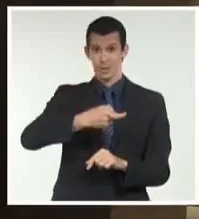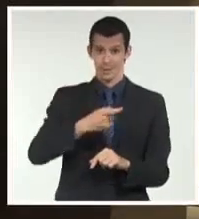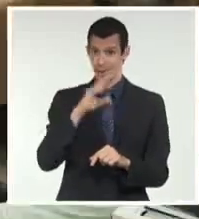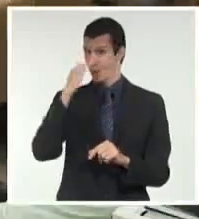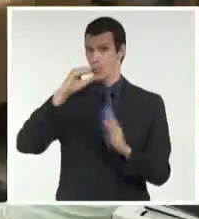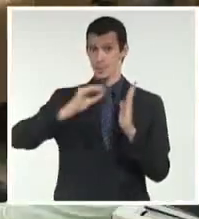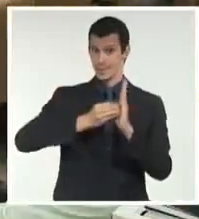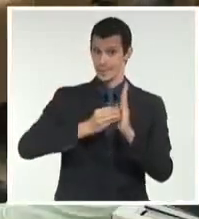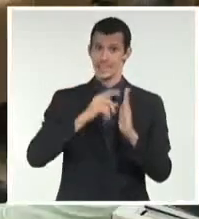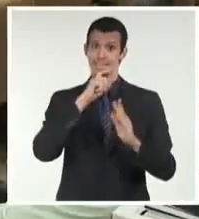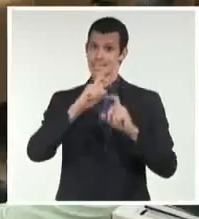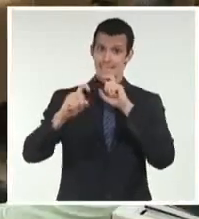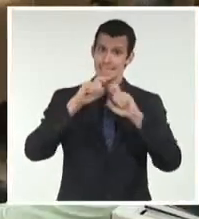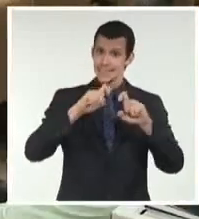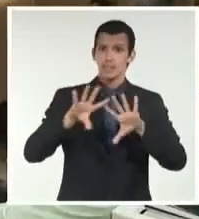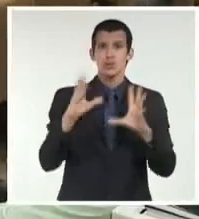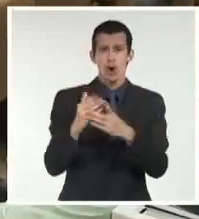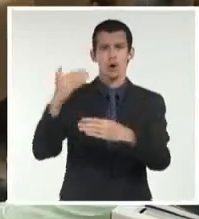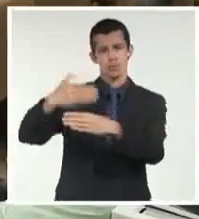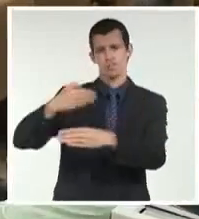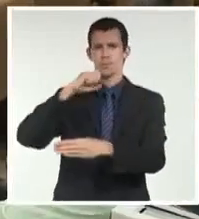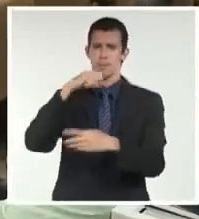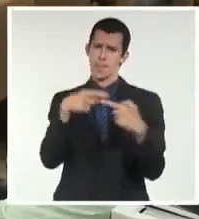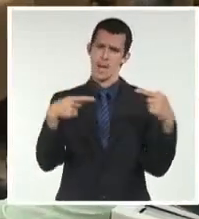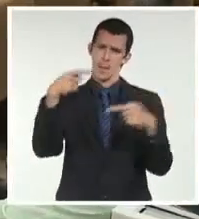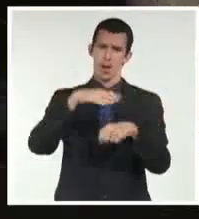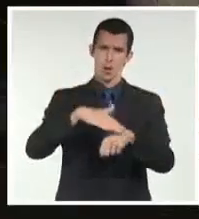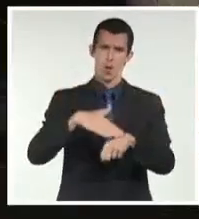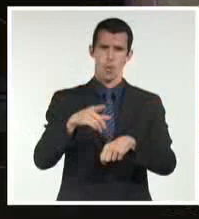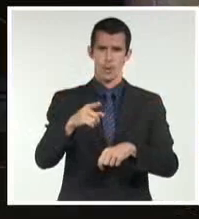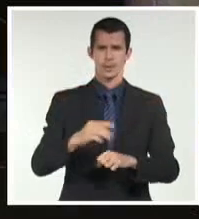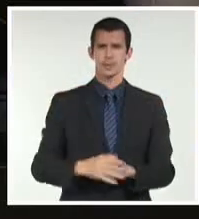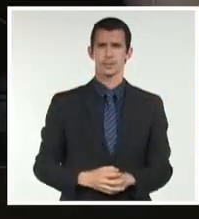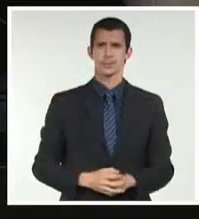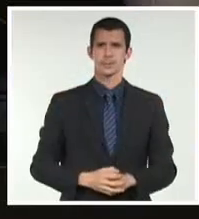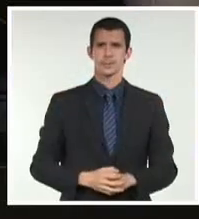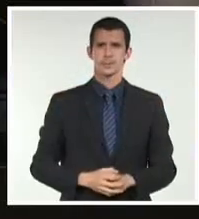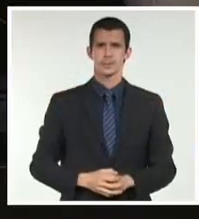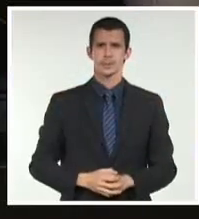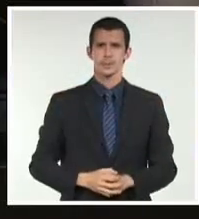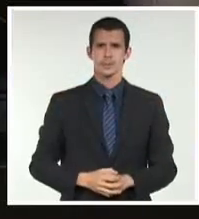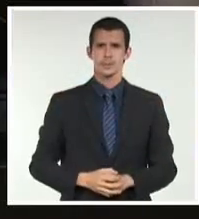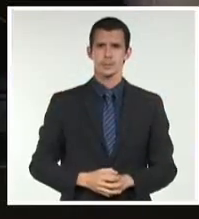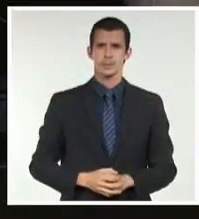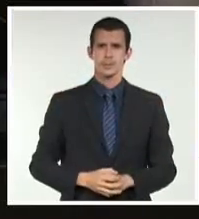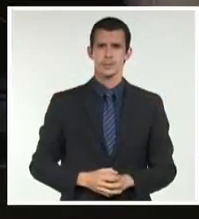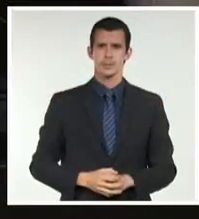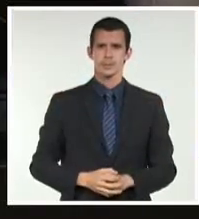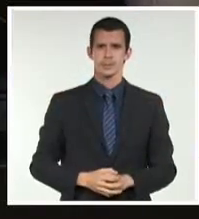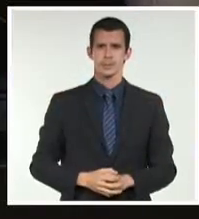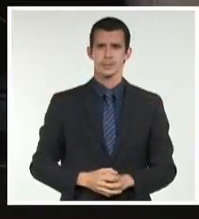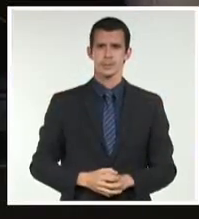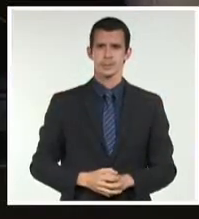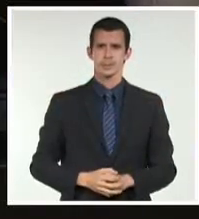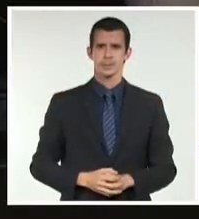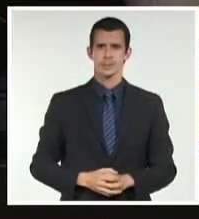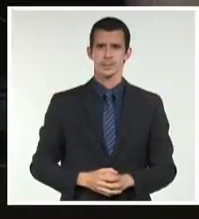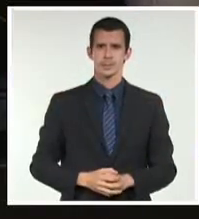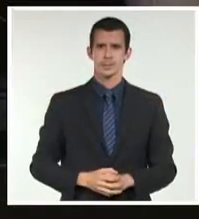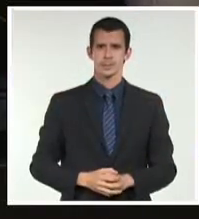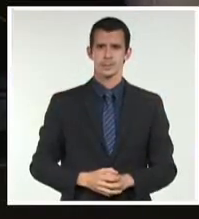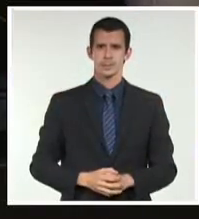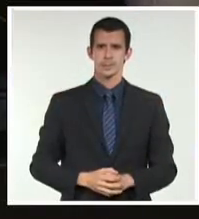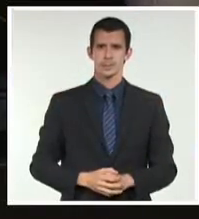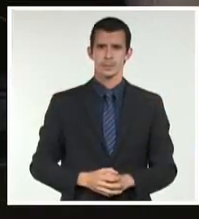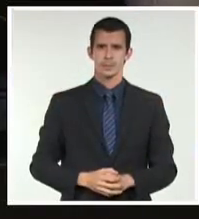primer orden en la generación base del país. En menos de 3 meses hemos tenido 2 accidentes que nos han sacado